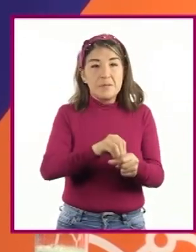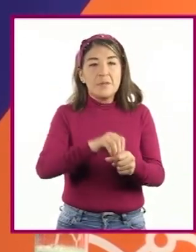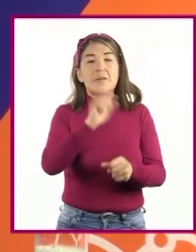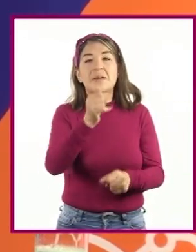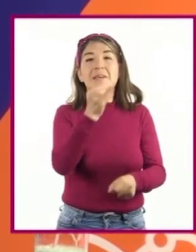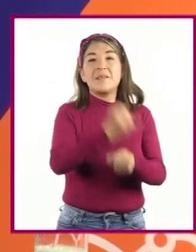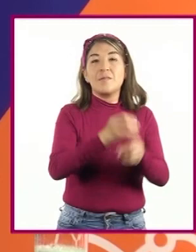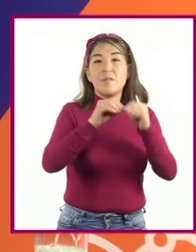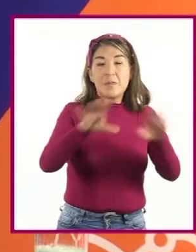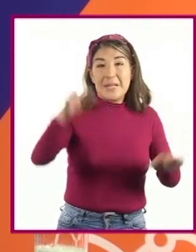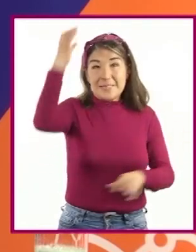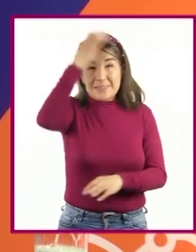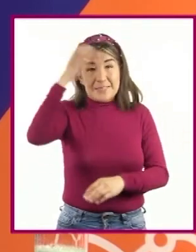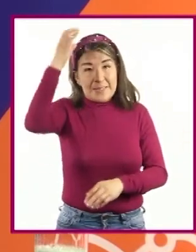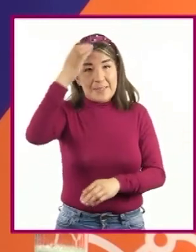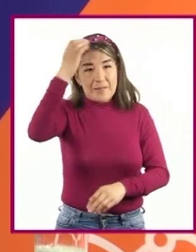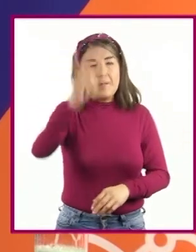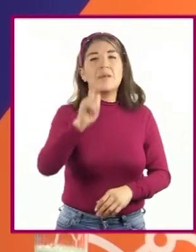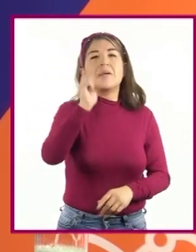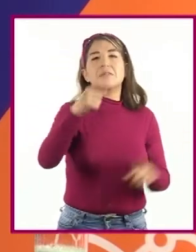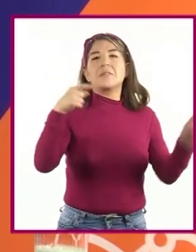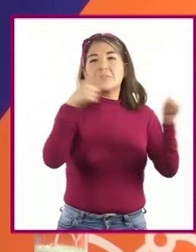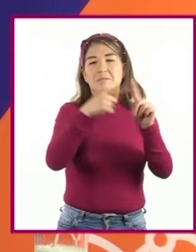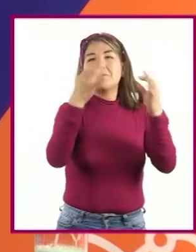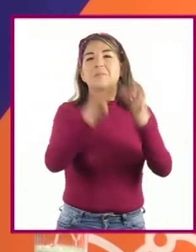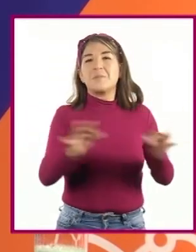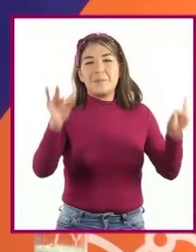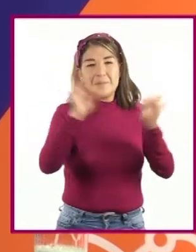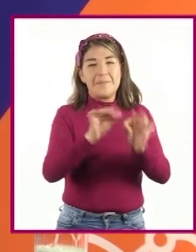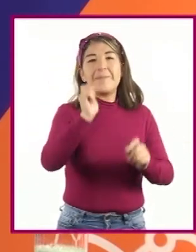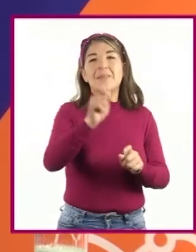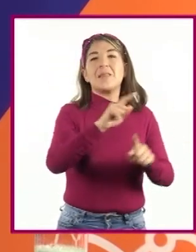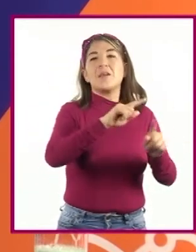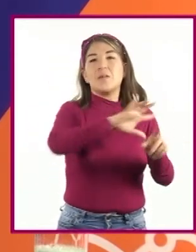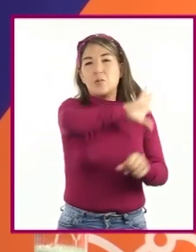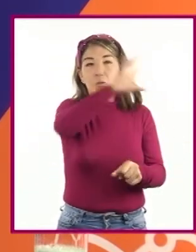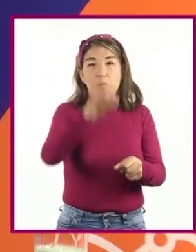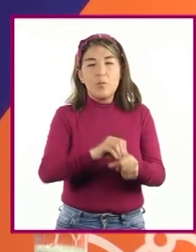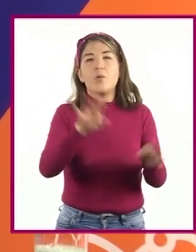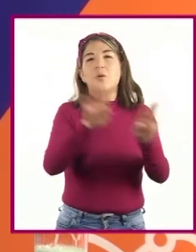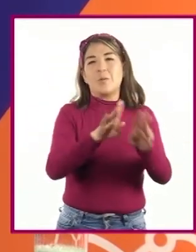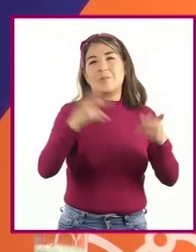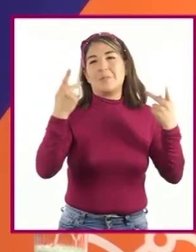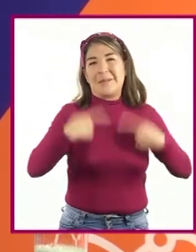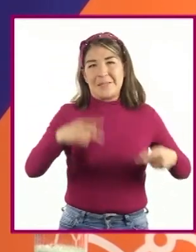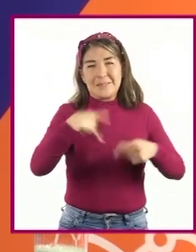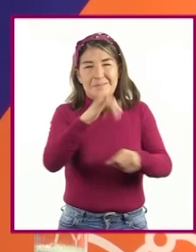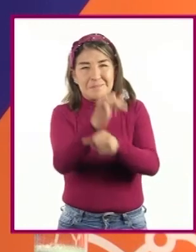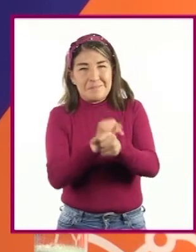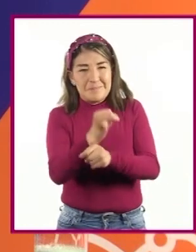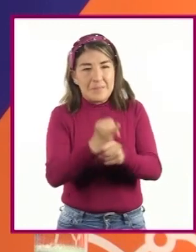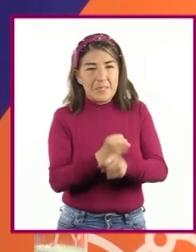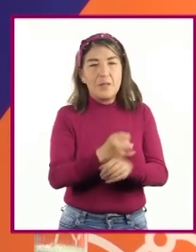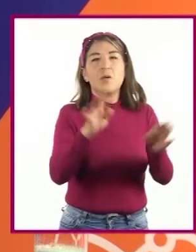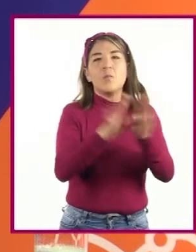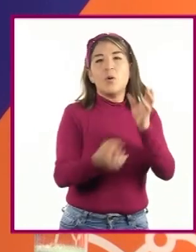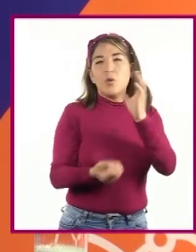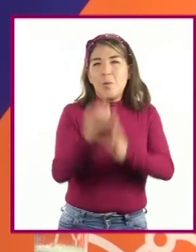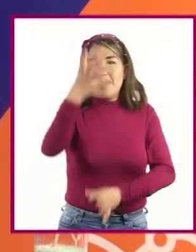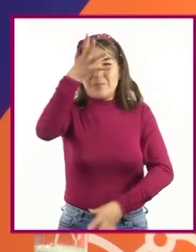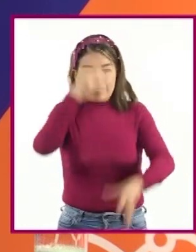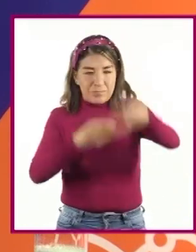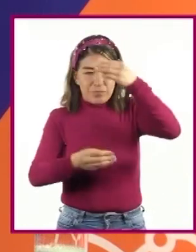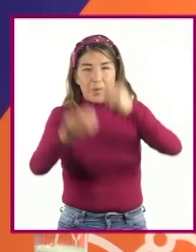redacción de informes científicos es una parte importante de toda labor investigadora. La adquisición de nuevos